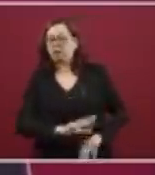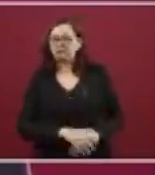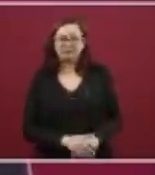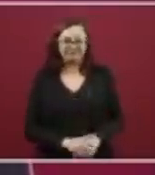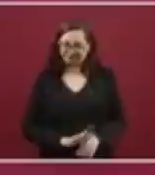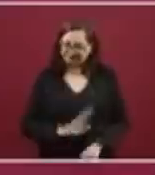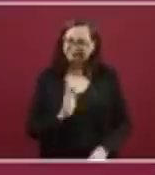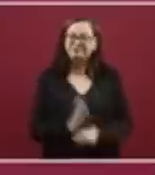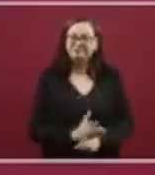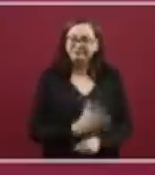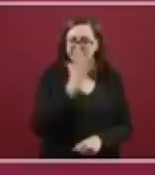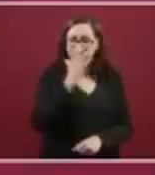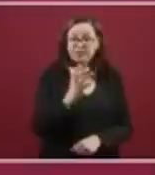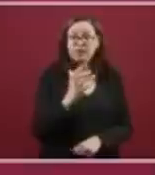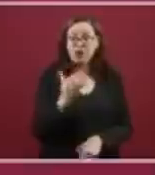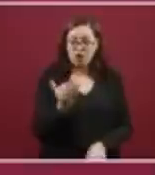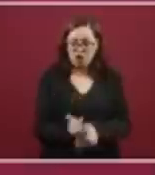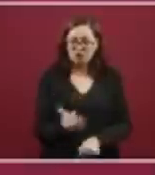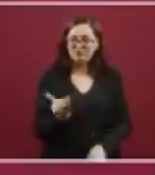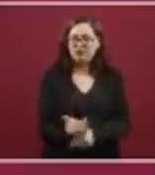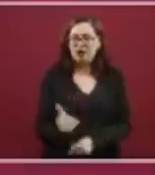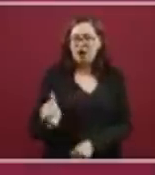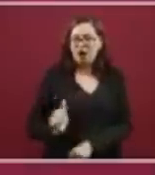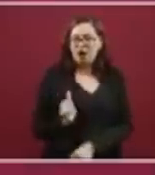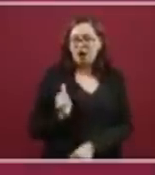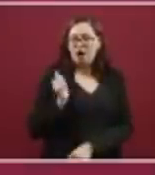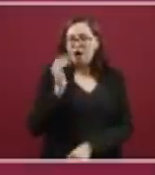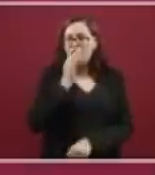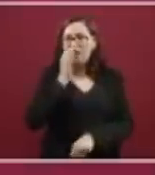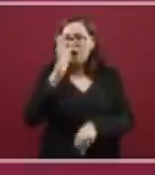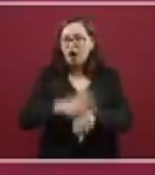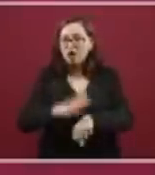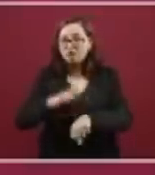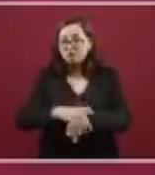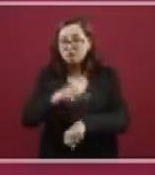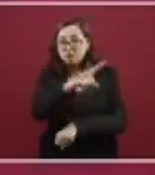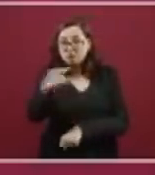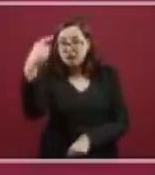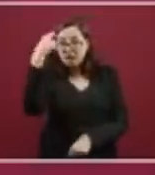que piensan que va a seguir lo mismo,